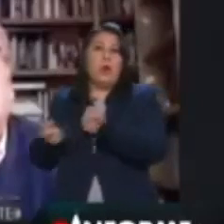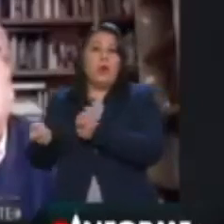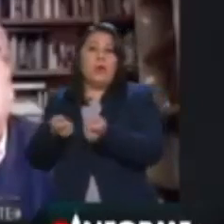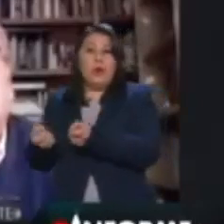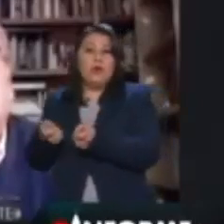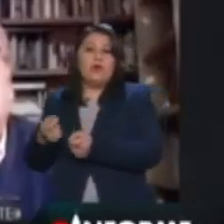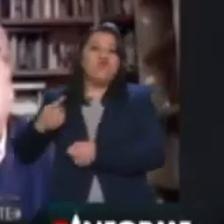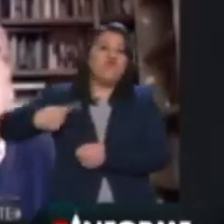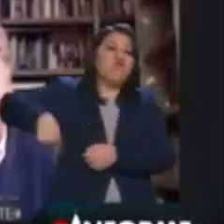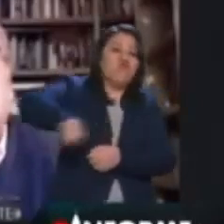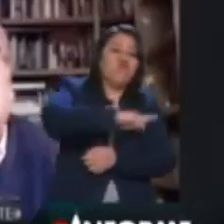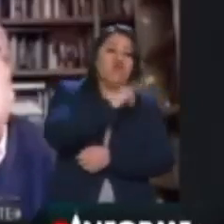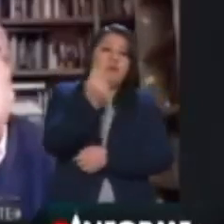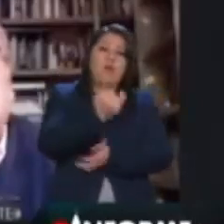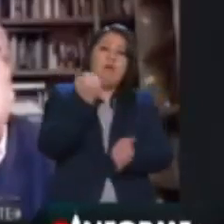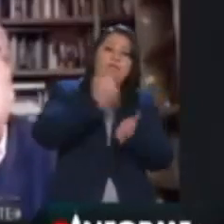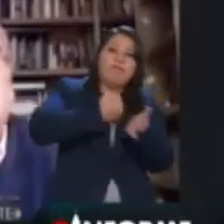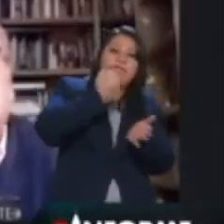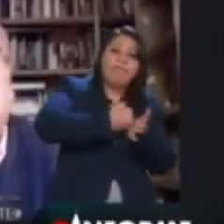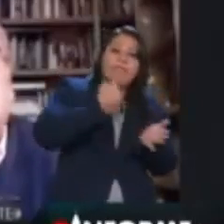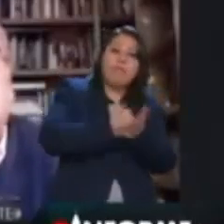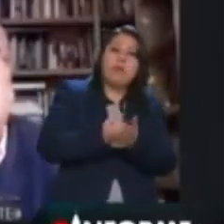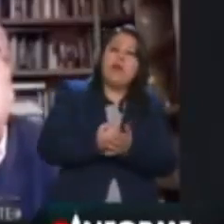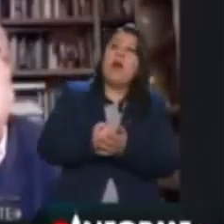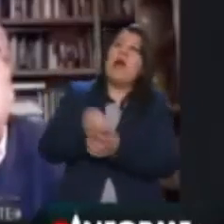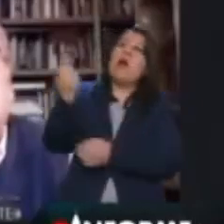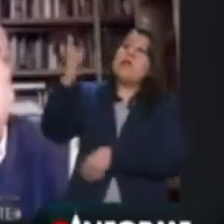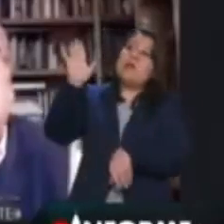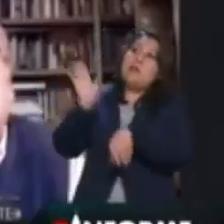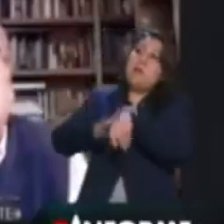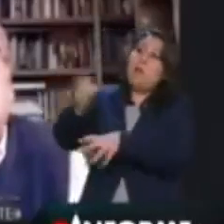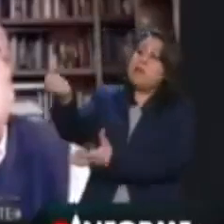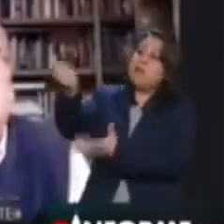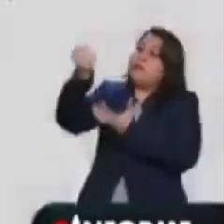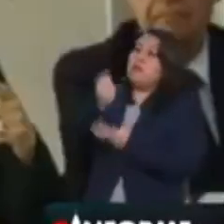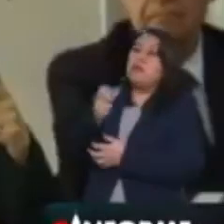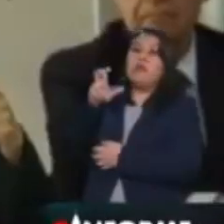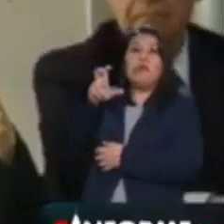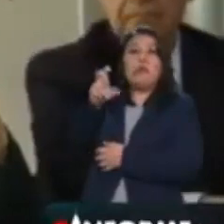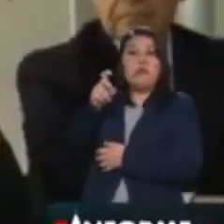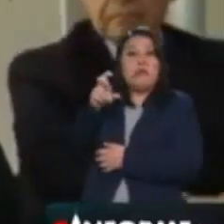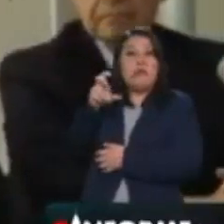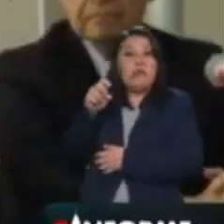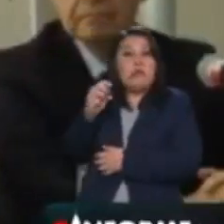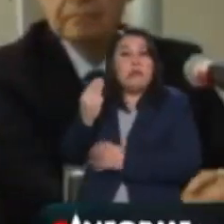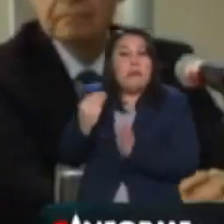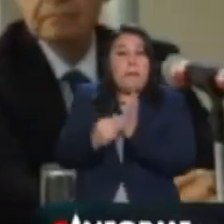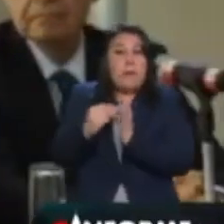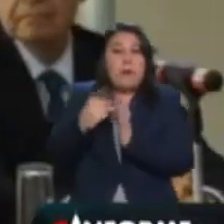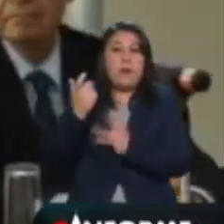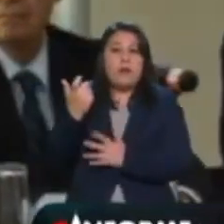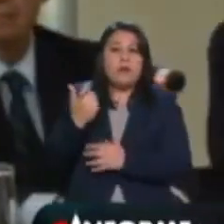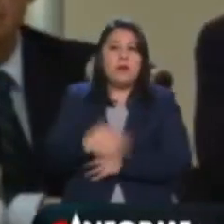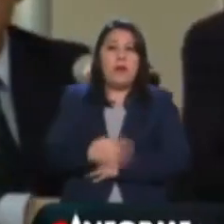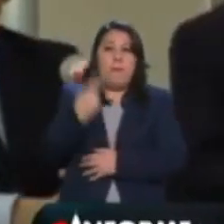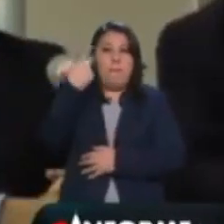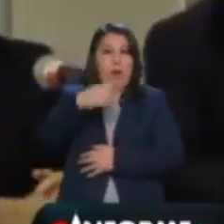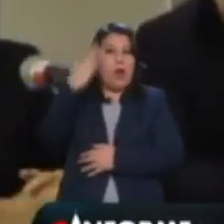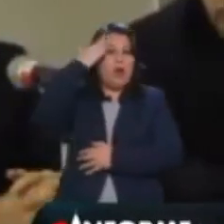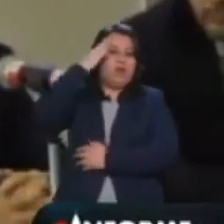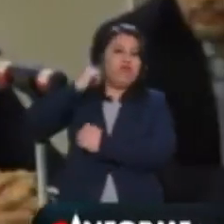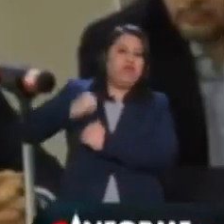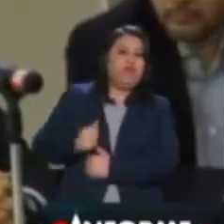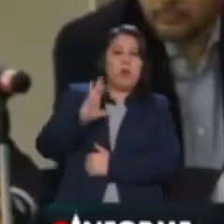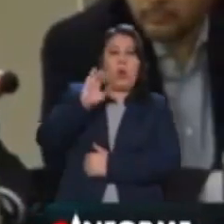recibir 33 millones de pesos adicionales. Ni el gobierno de México, ni el CONACYT, ni su titular son responsables de las